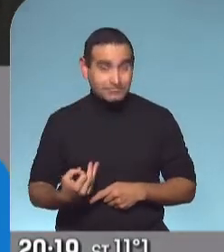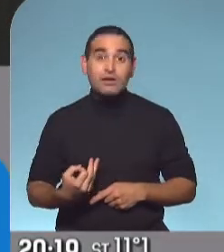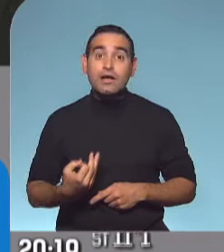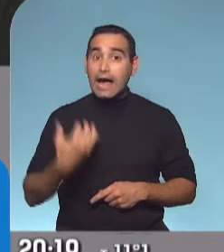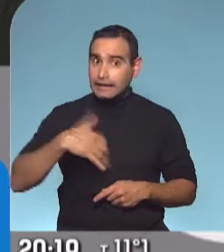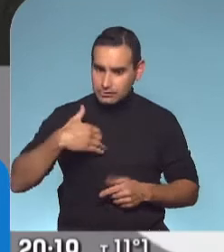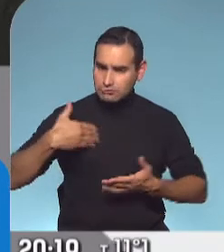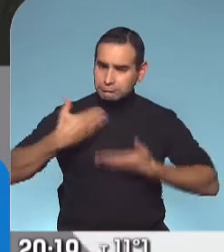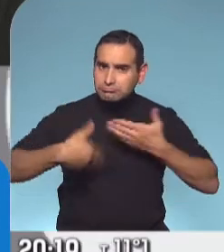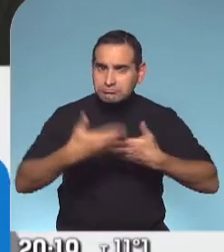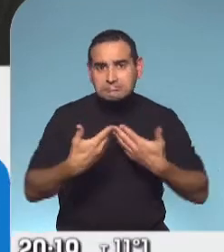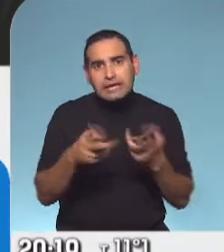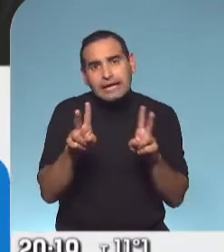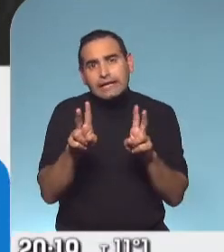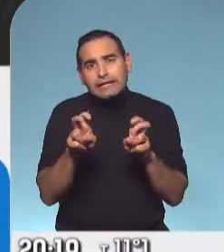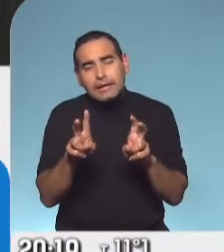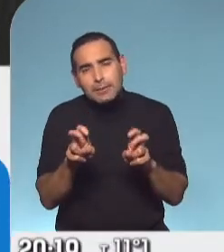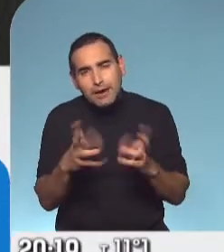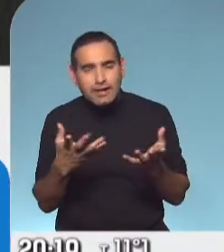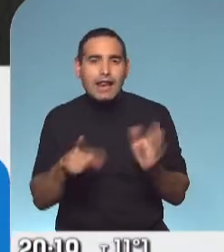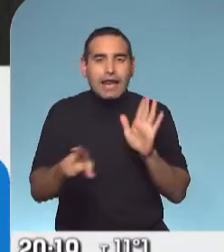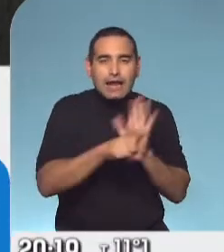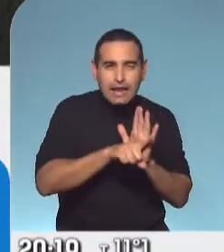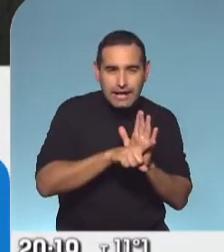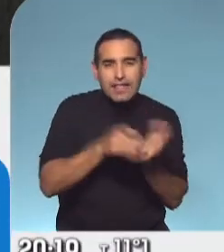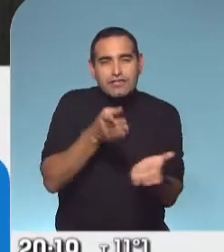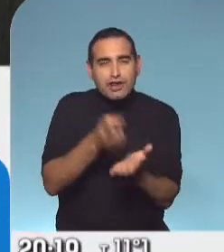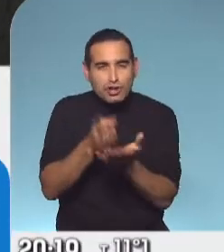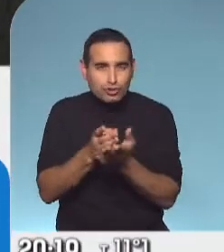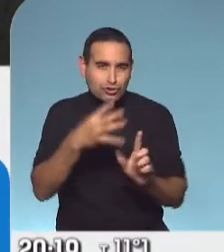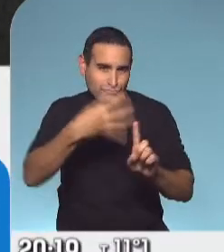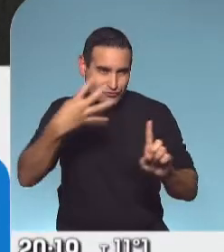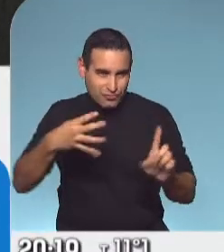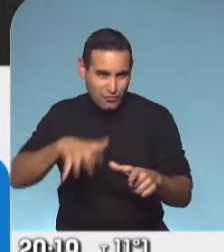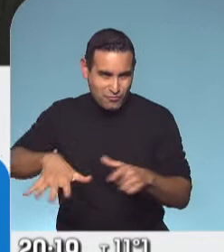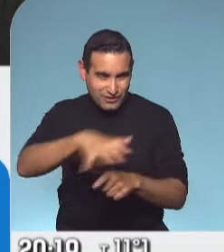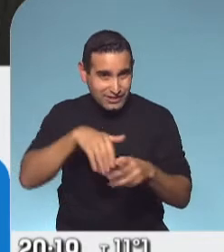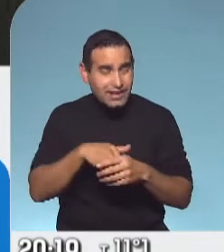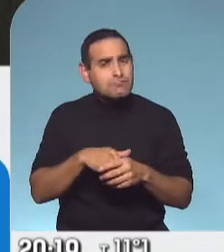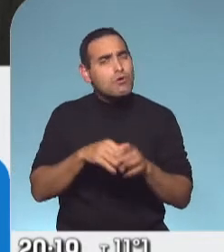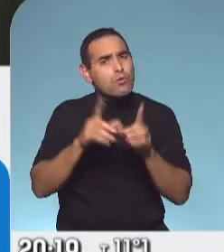Argentina avanzó en relación a lo que tiene que ver en legislación de derechos para la comunidad LGTBIQ, pero sin